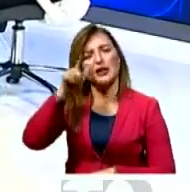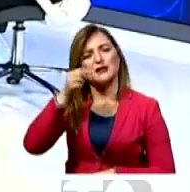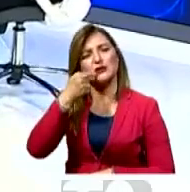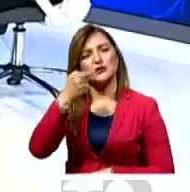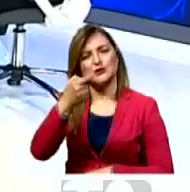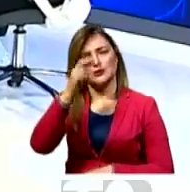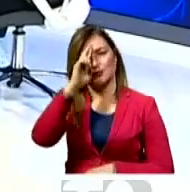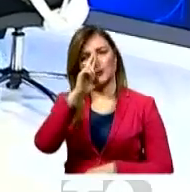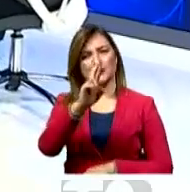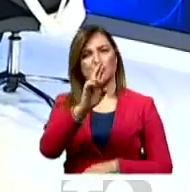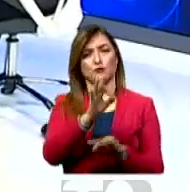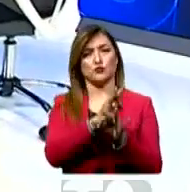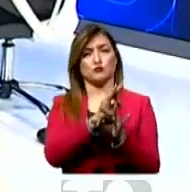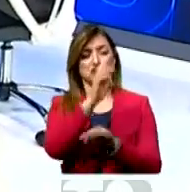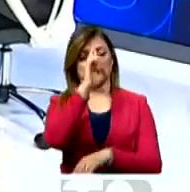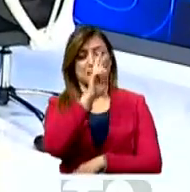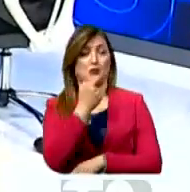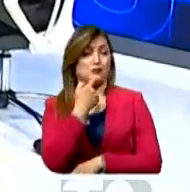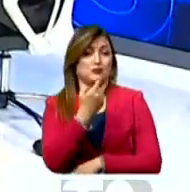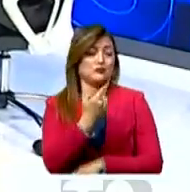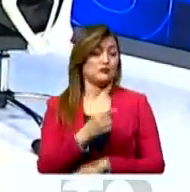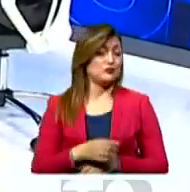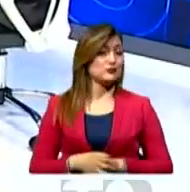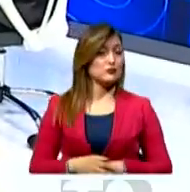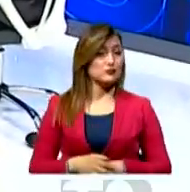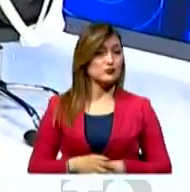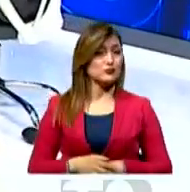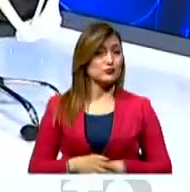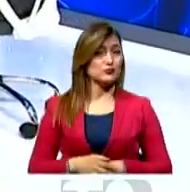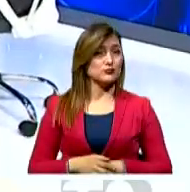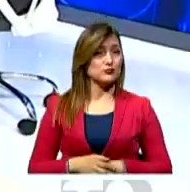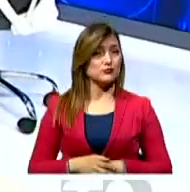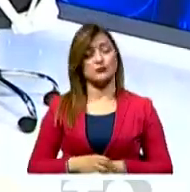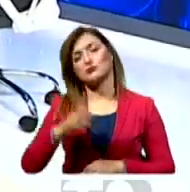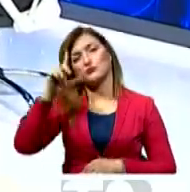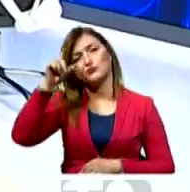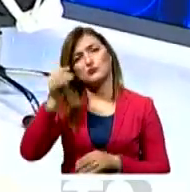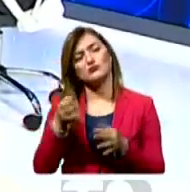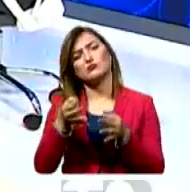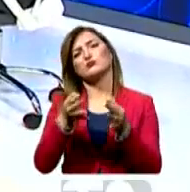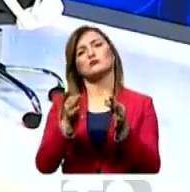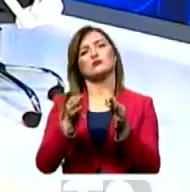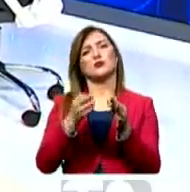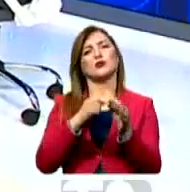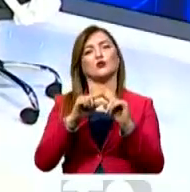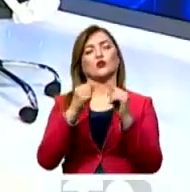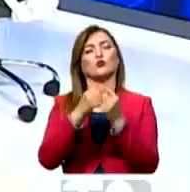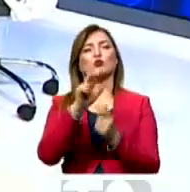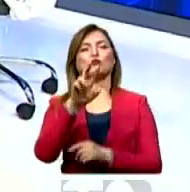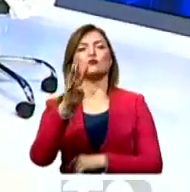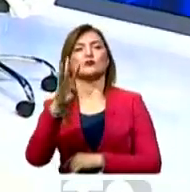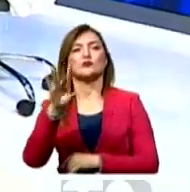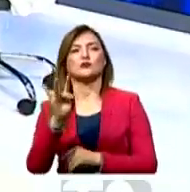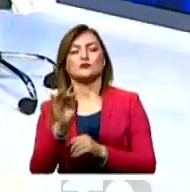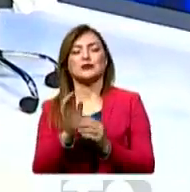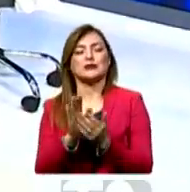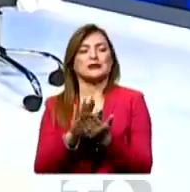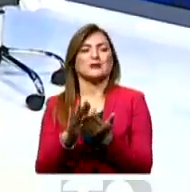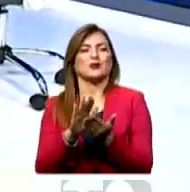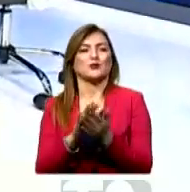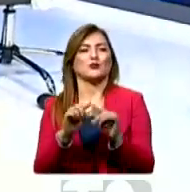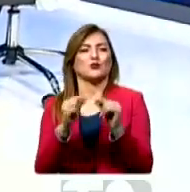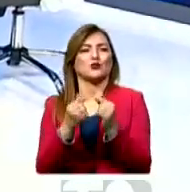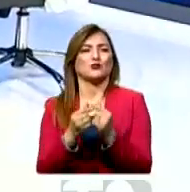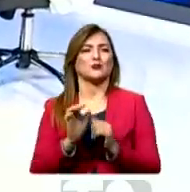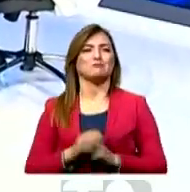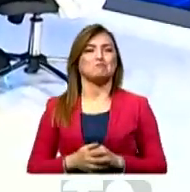independencia de funciones. No quiere, no acepta, está buscando el gobierno el mecanismo de bajarse las amnistías de la Asamblea. Y les guste o no les guste, nos